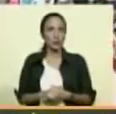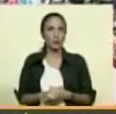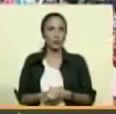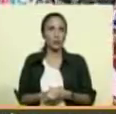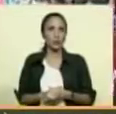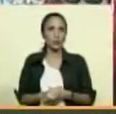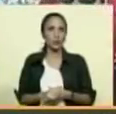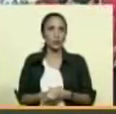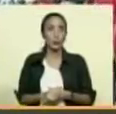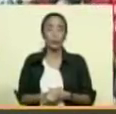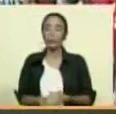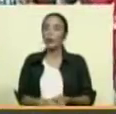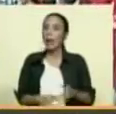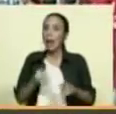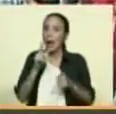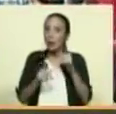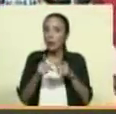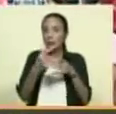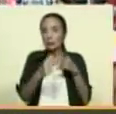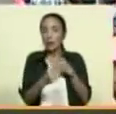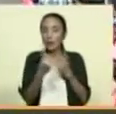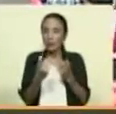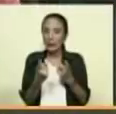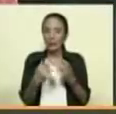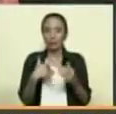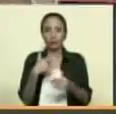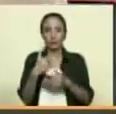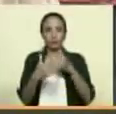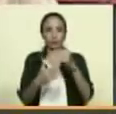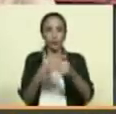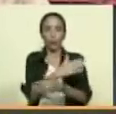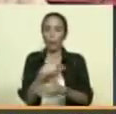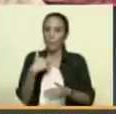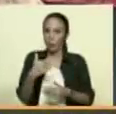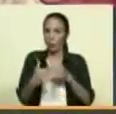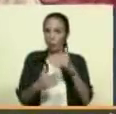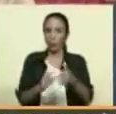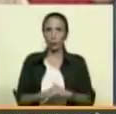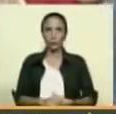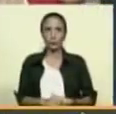Hay muchas cosas que están por hacerse y las vamos a hacer.